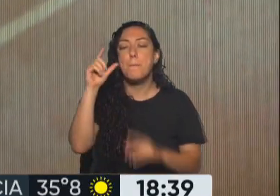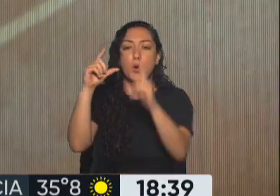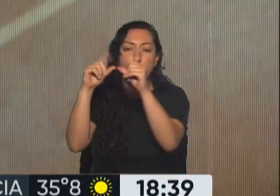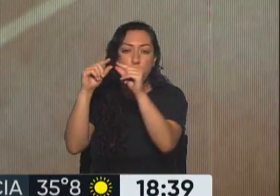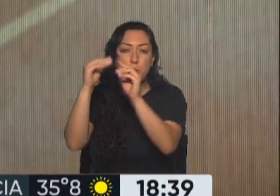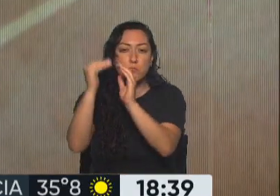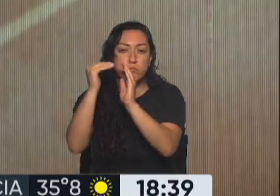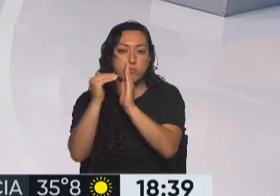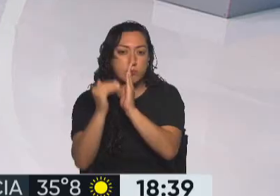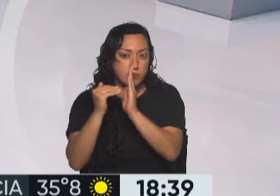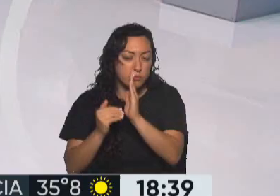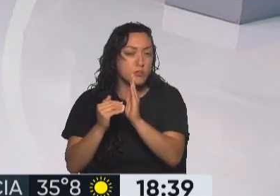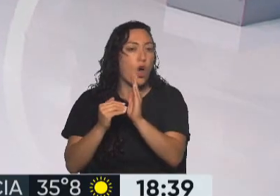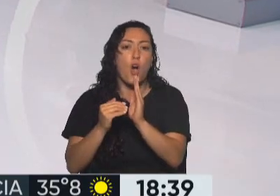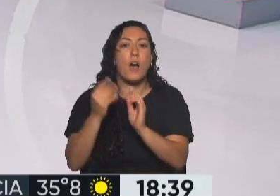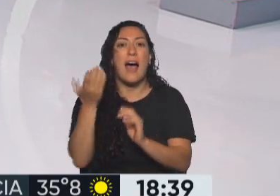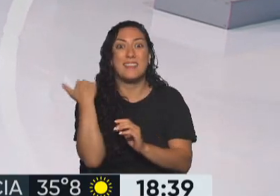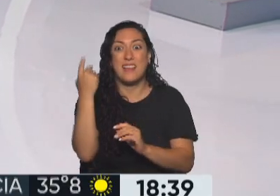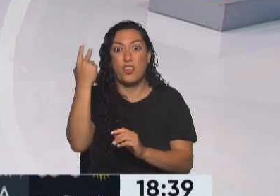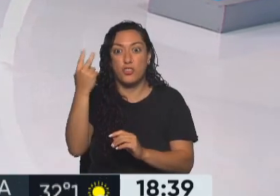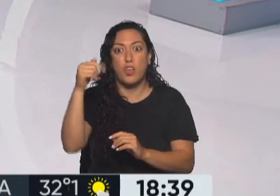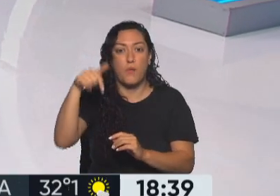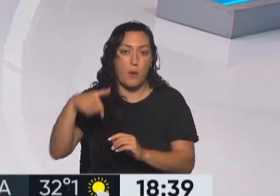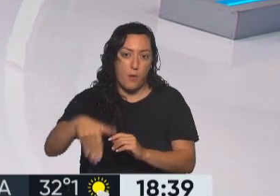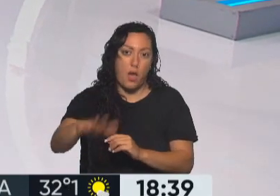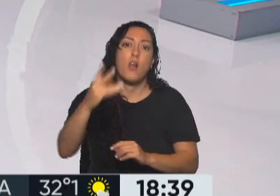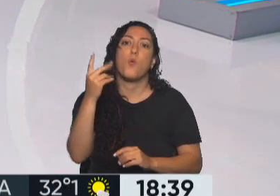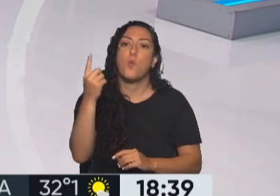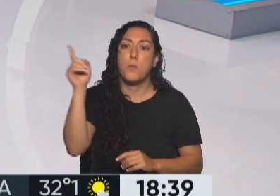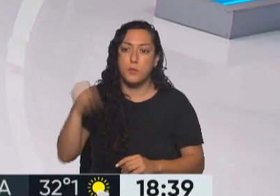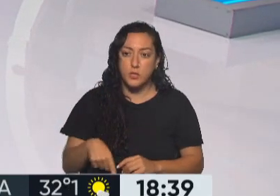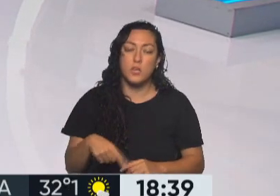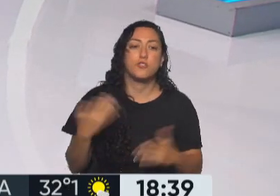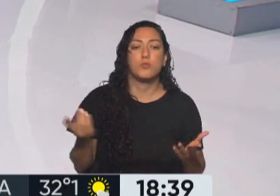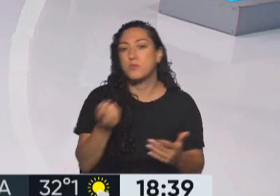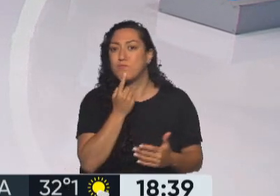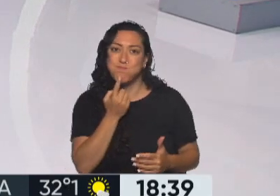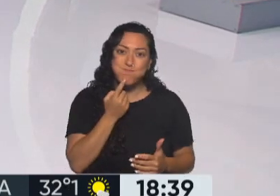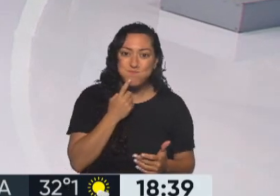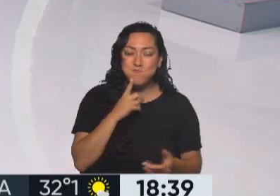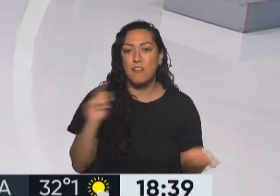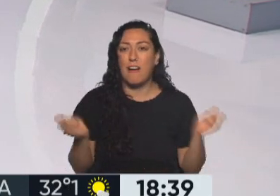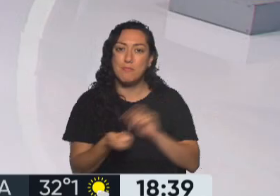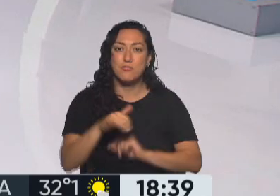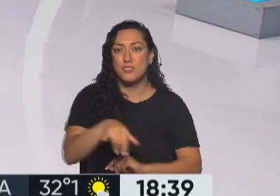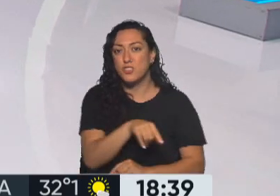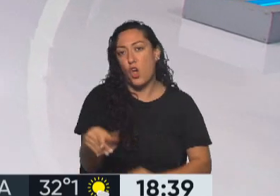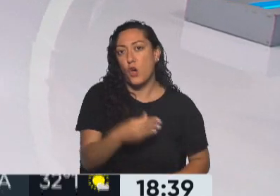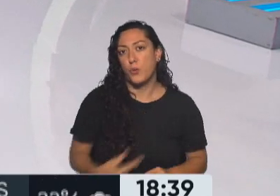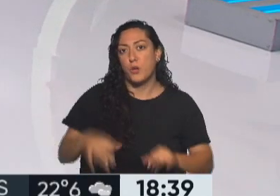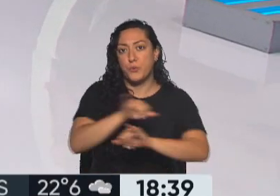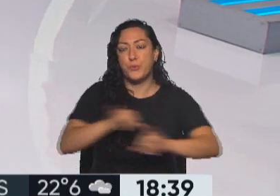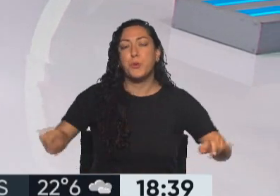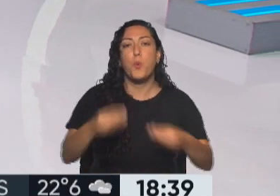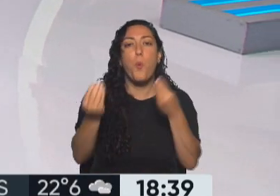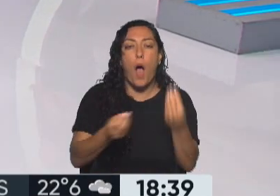del 2% al 1%. Claro, y eso no había sucedido, entonces por eso había dudas sobre cuál iba a ser la comunicación que iba a decir el gobierno justamente, ¿no?